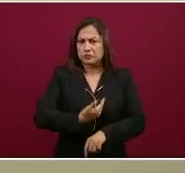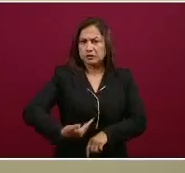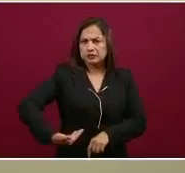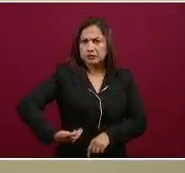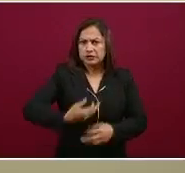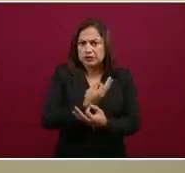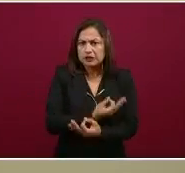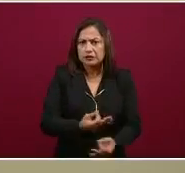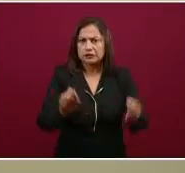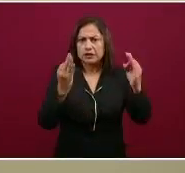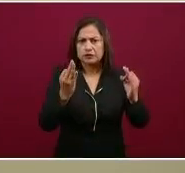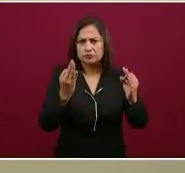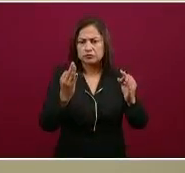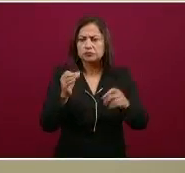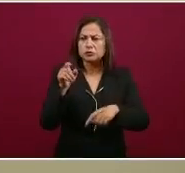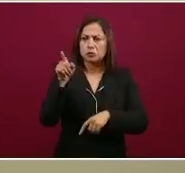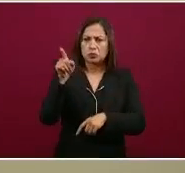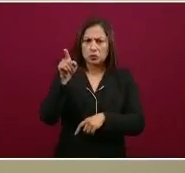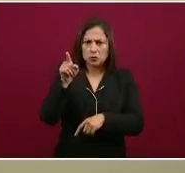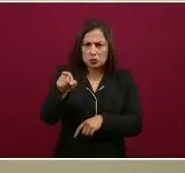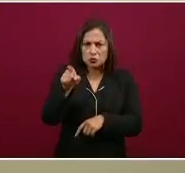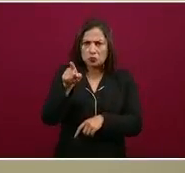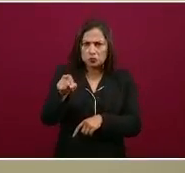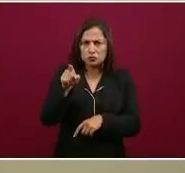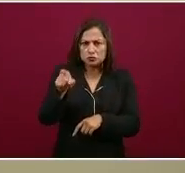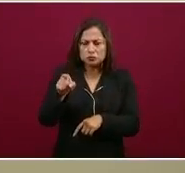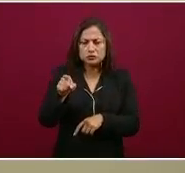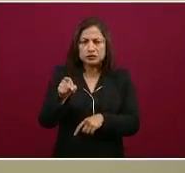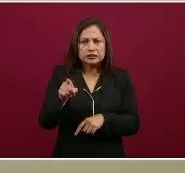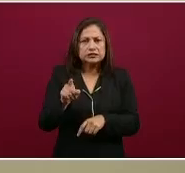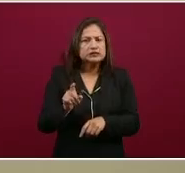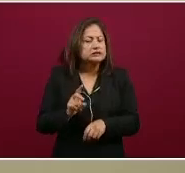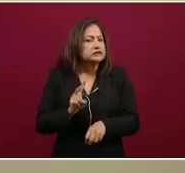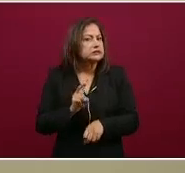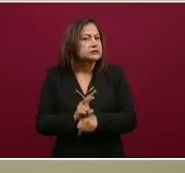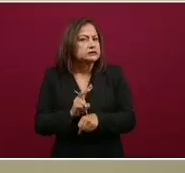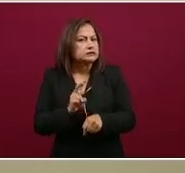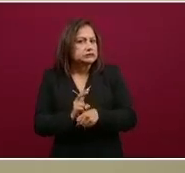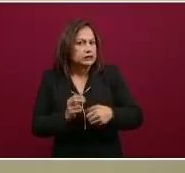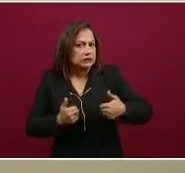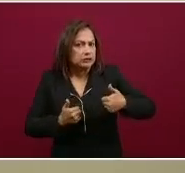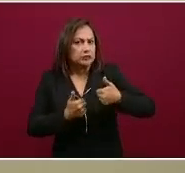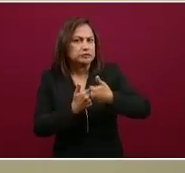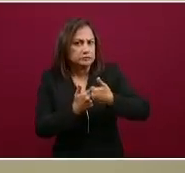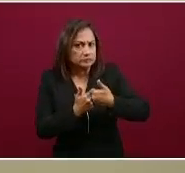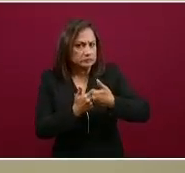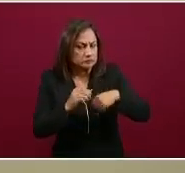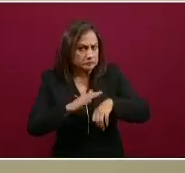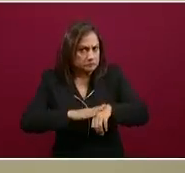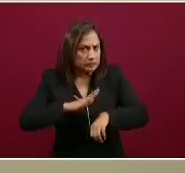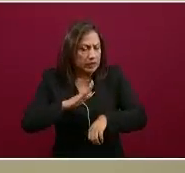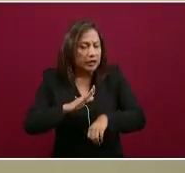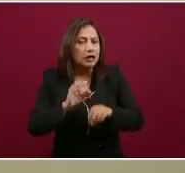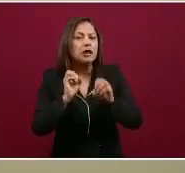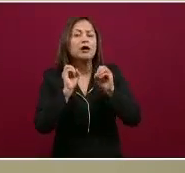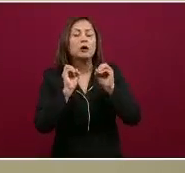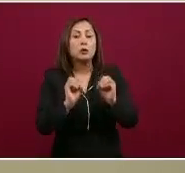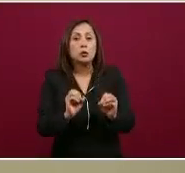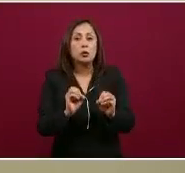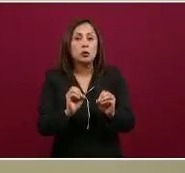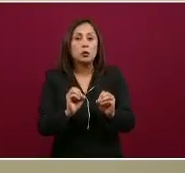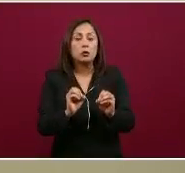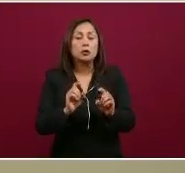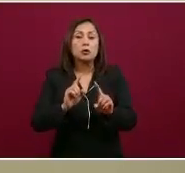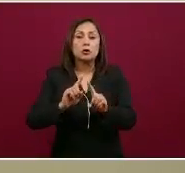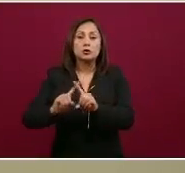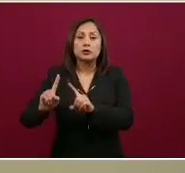decidido tomar alguna medida en las fronteras, por ejemplo, más vigilancia o destinar más agentes del